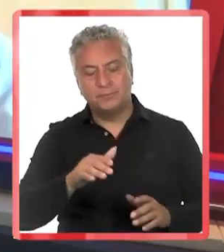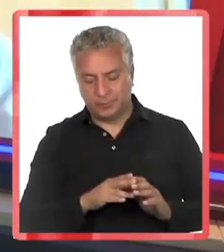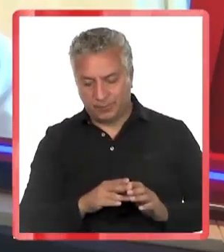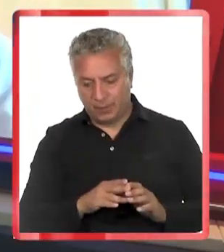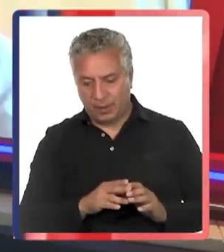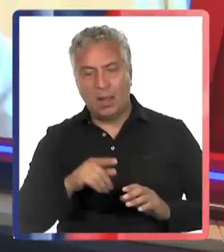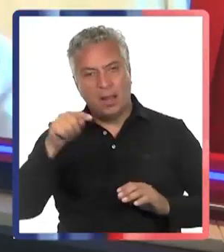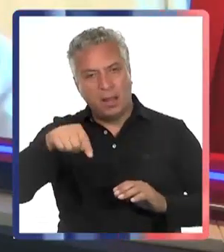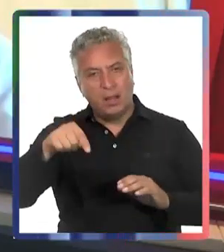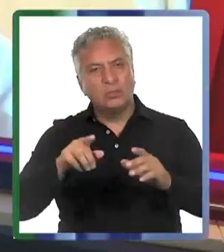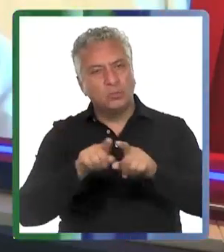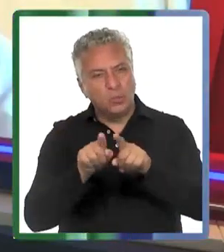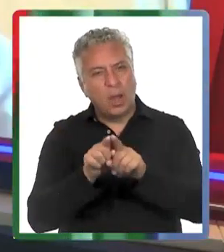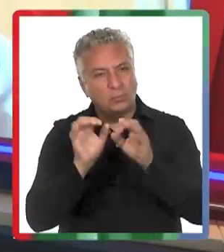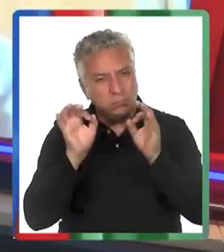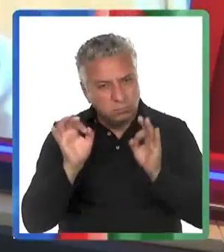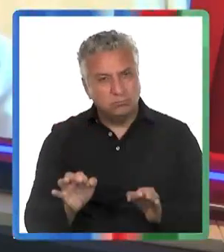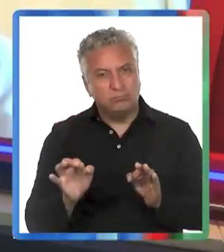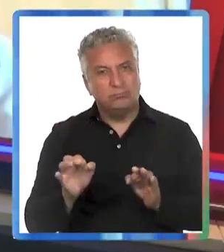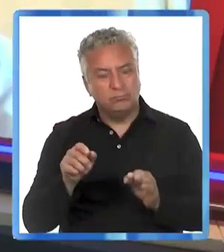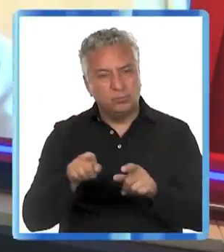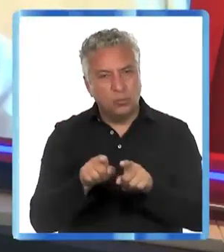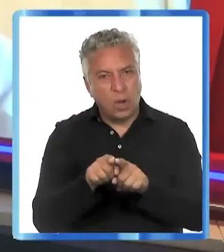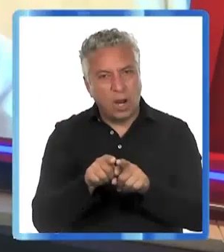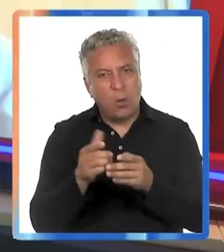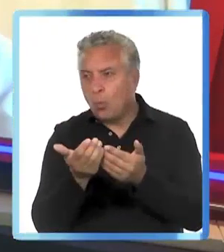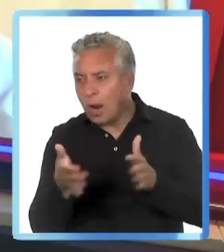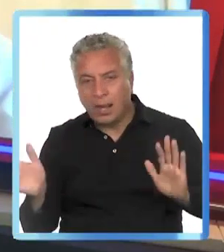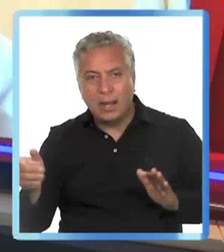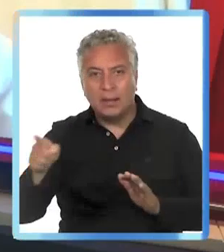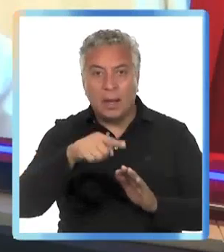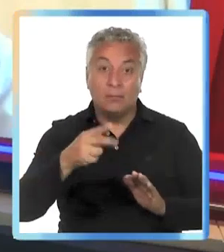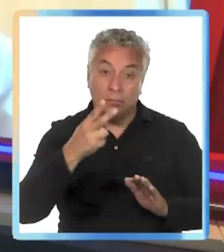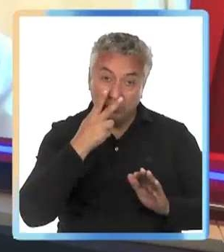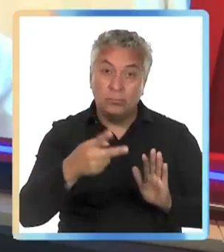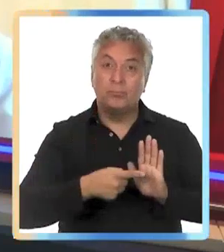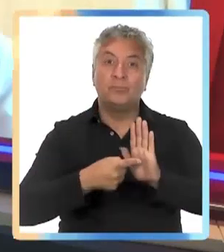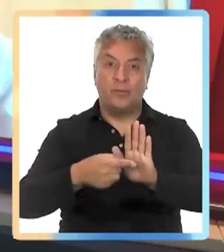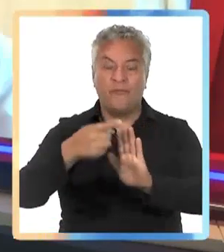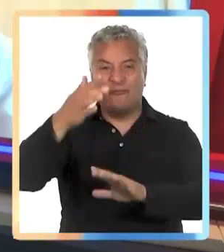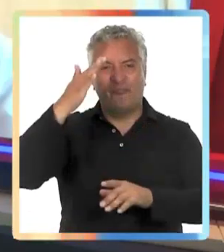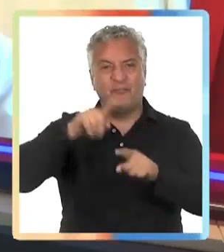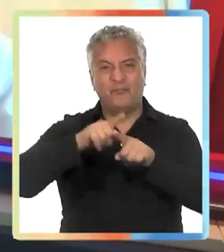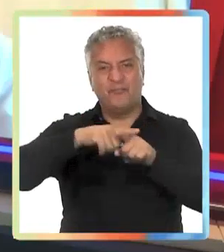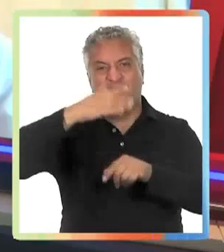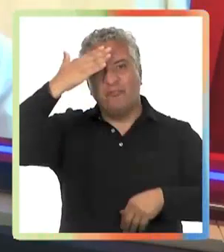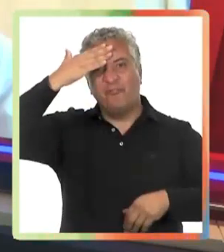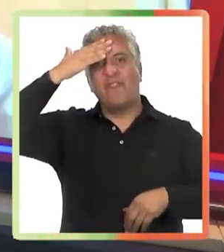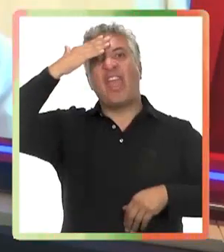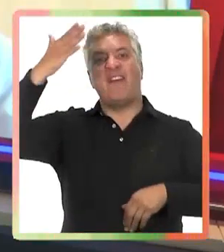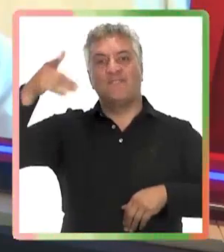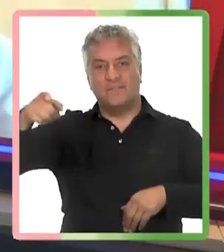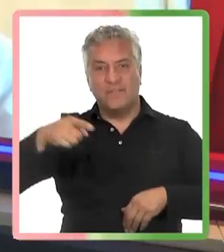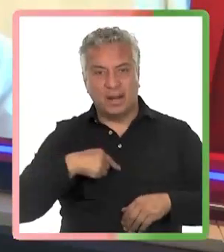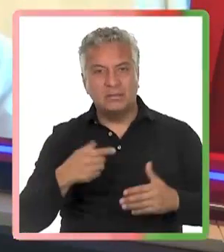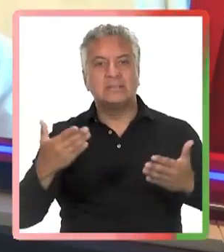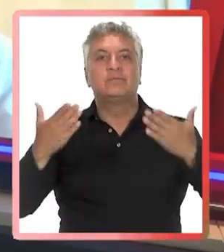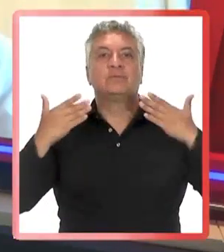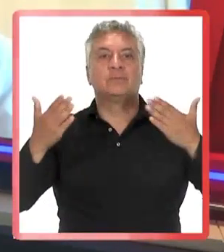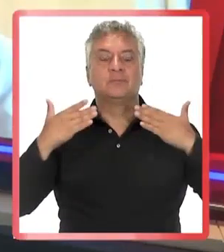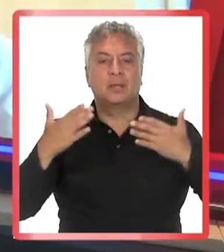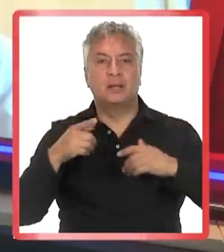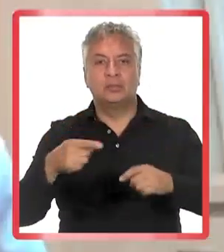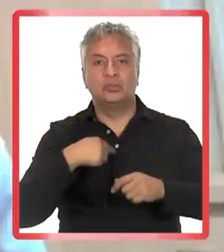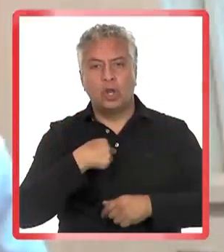la sintomatología es muy similar a una influenza cualquiera, es decir, si yo empiezo a presentar fiebre, por ejemplo, si tengo dificultad respiratoria, si